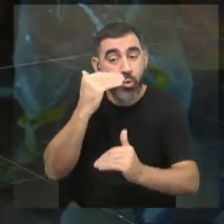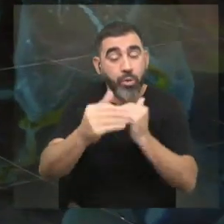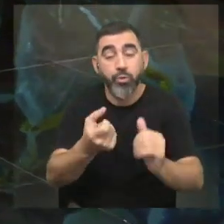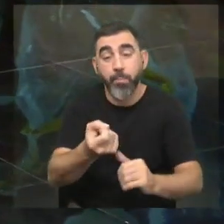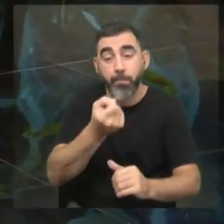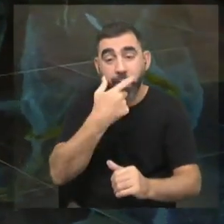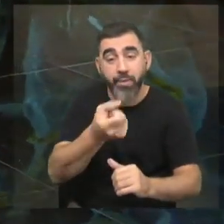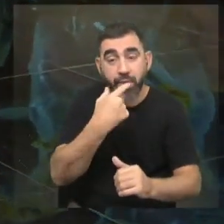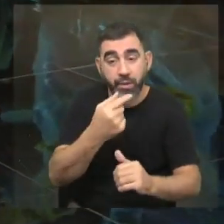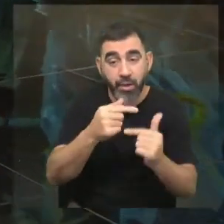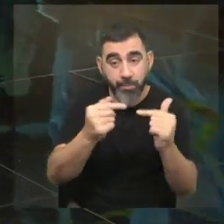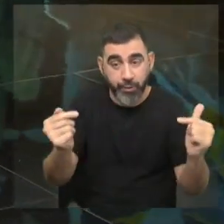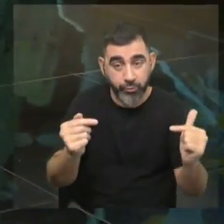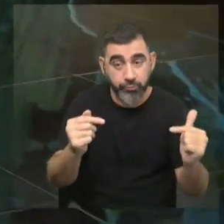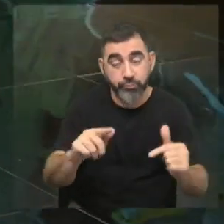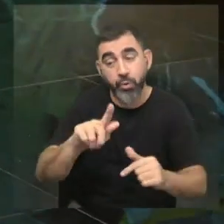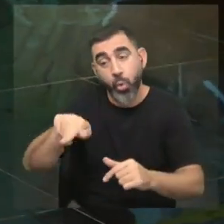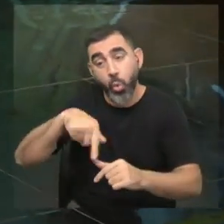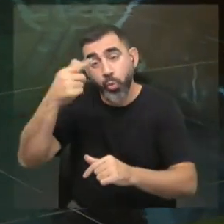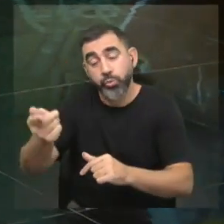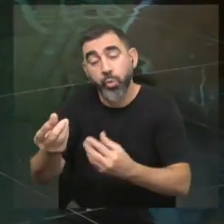viene.